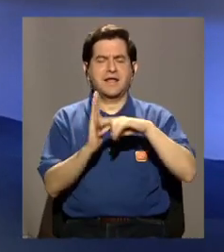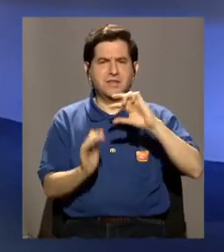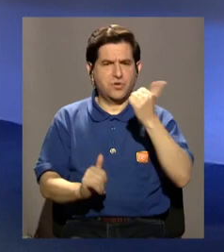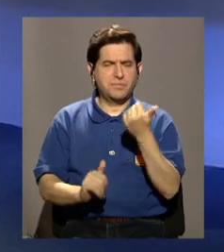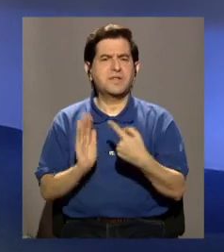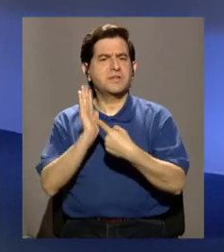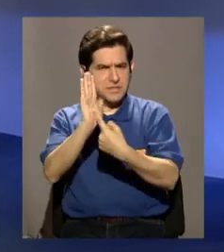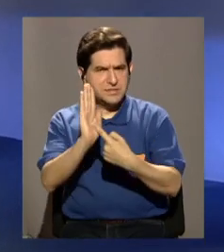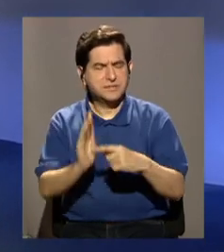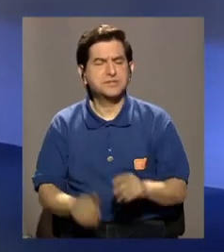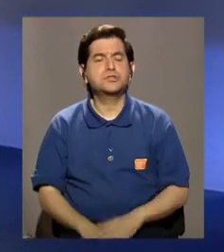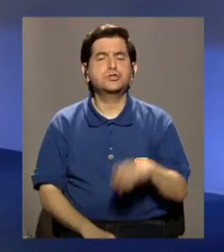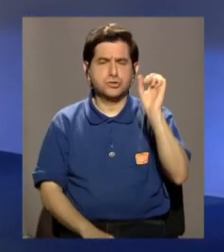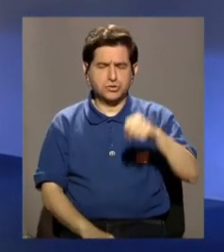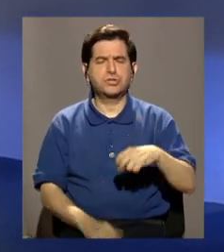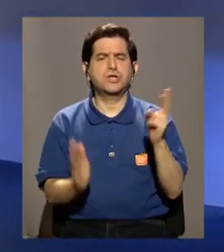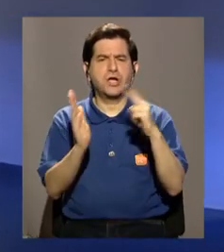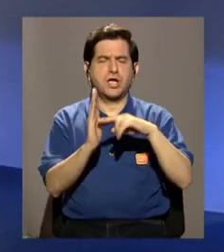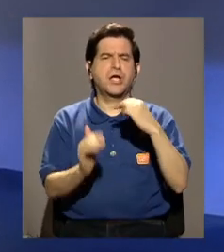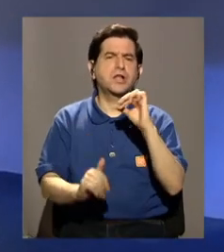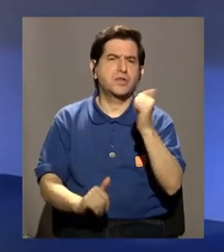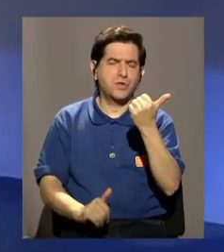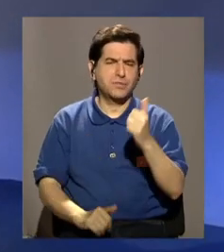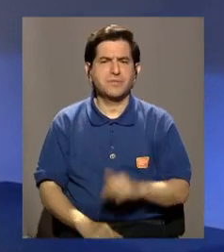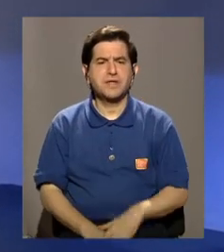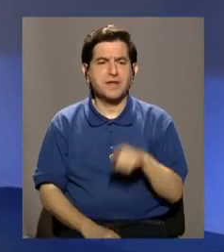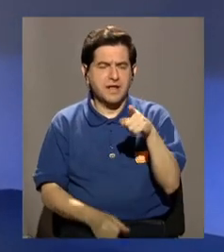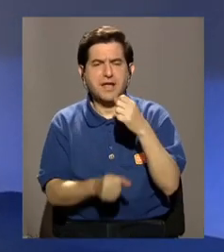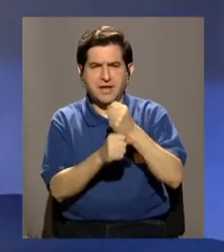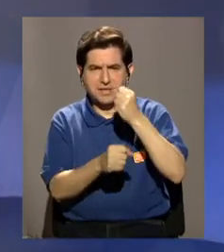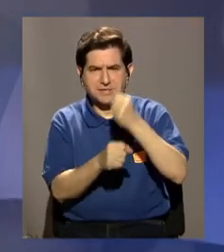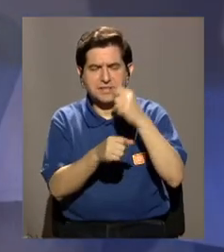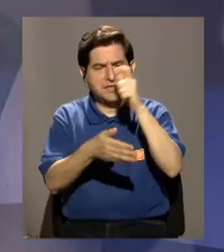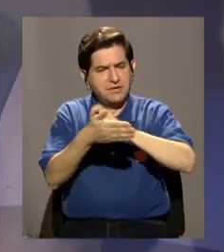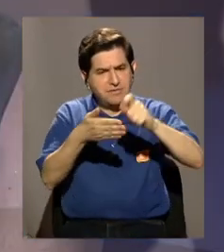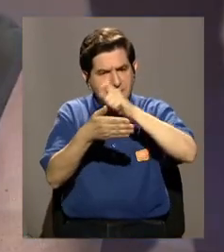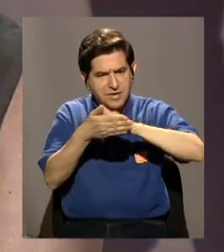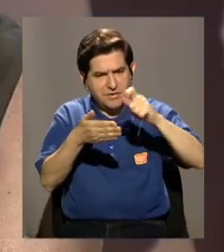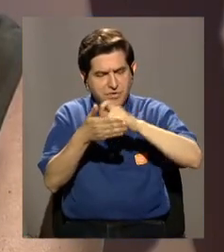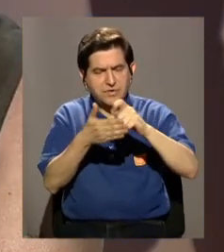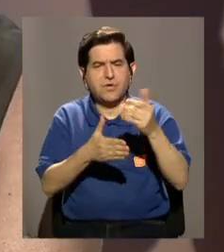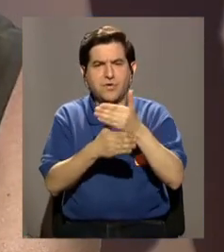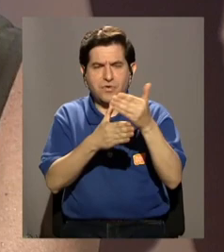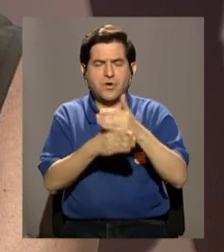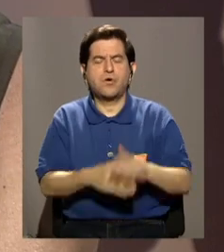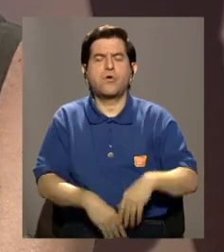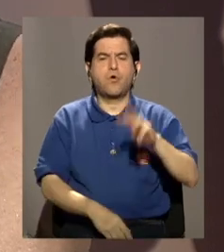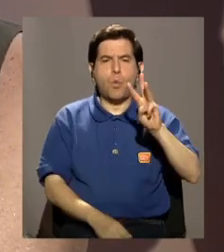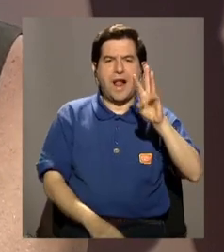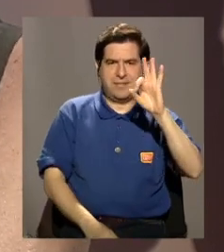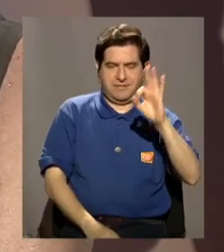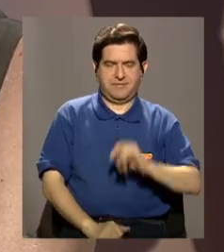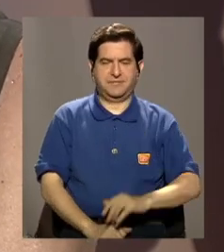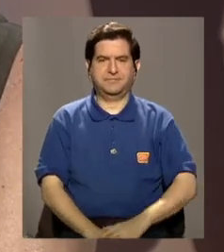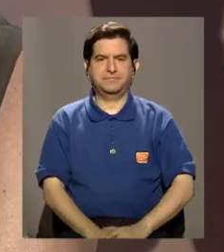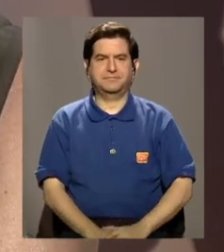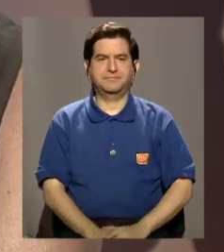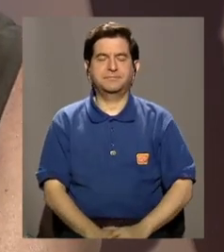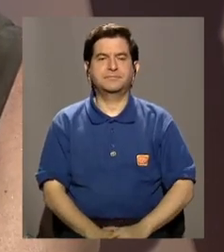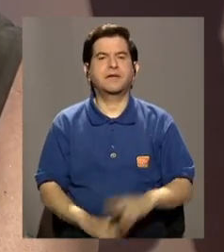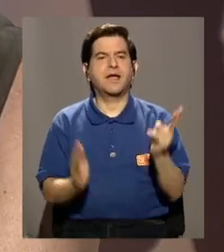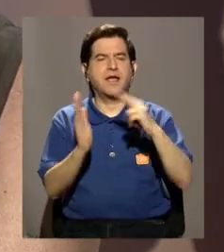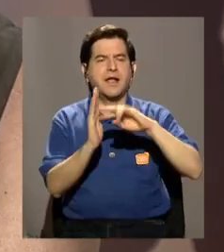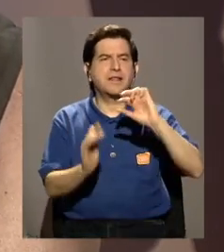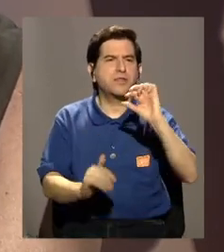es así es en el 2010 bueno esto es una una obra escrita o escrita con walter fernández bernal y en el